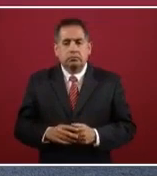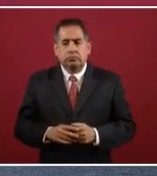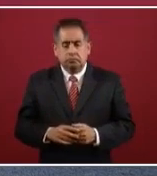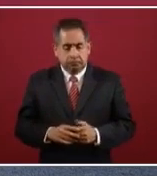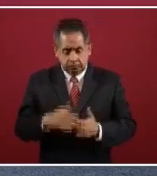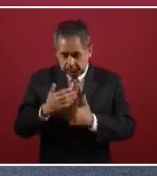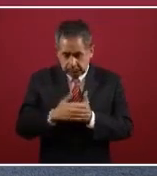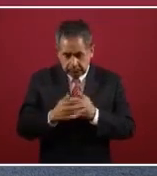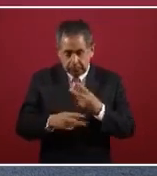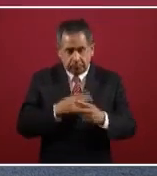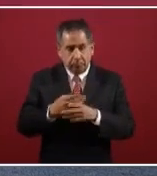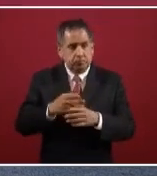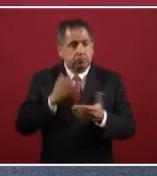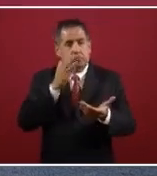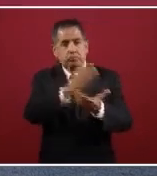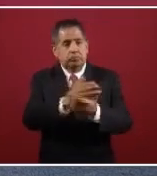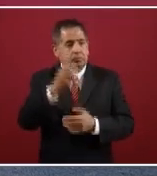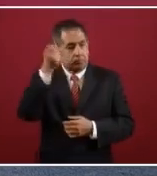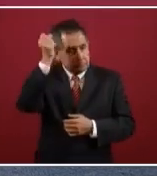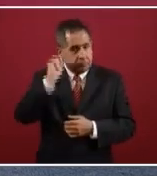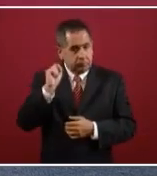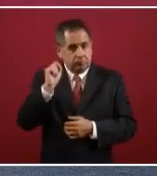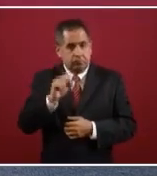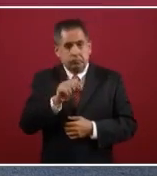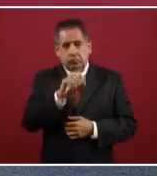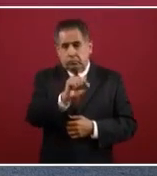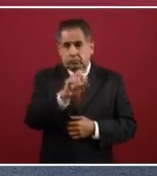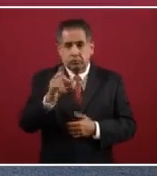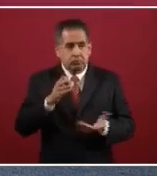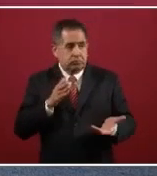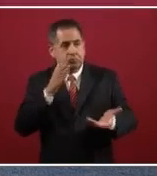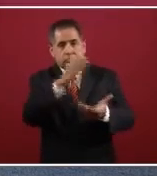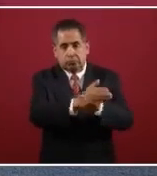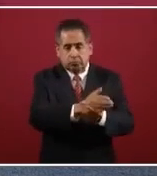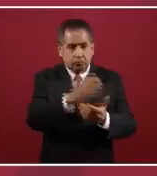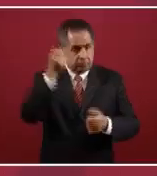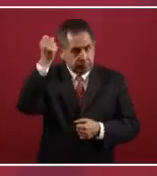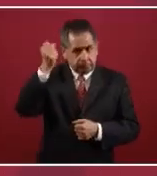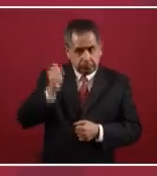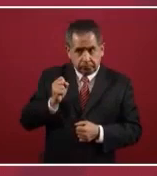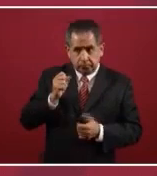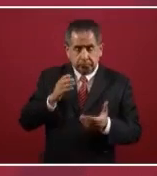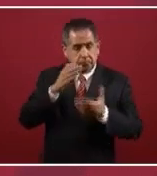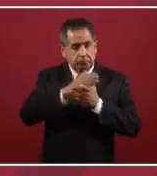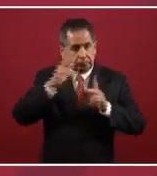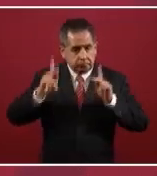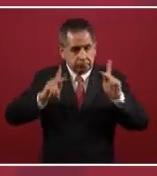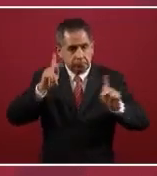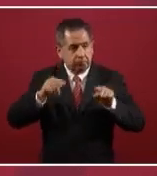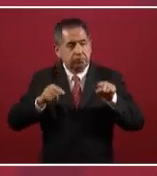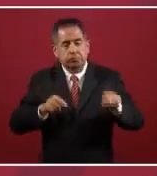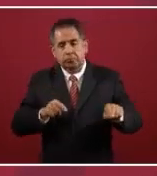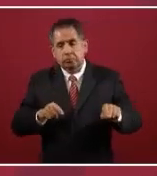vamos a Sinaloa el fin de semana, vamos a visitar